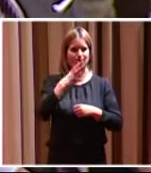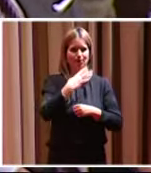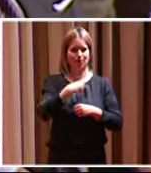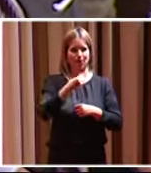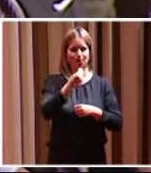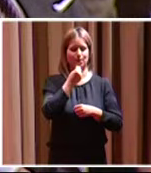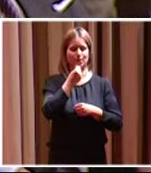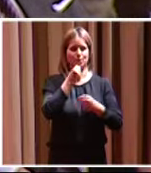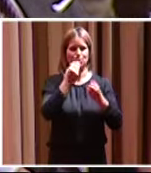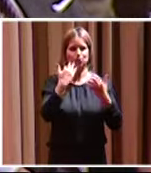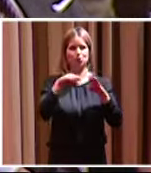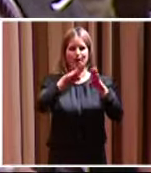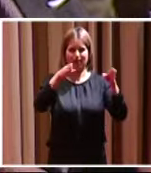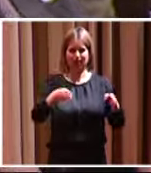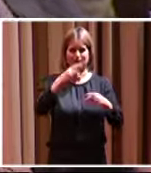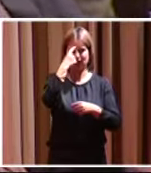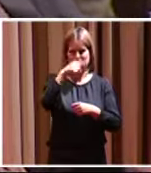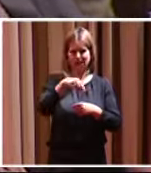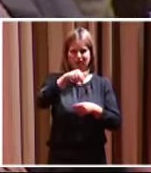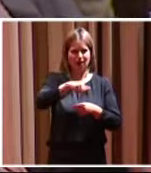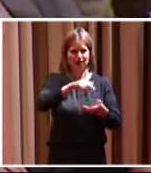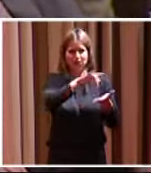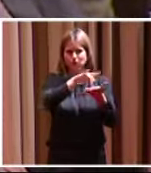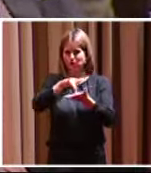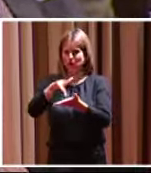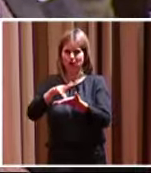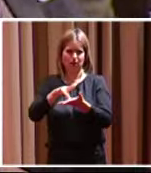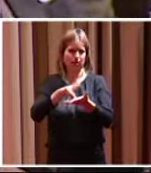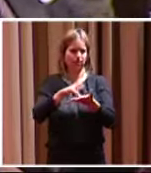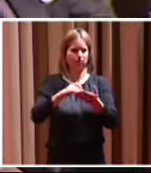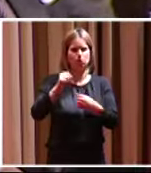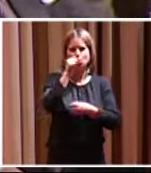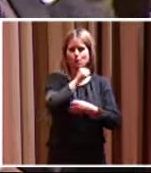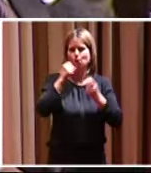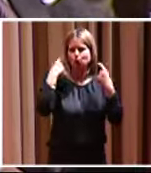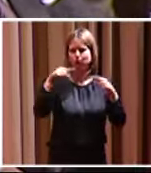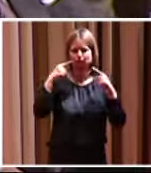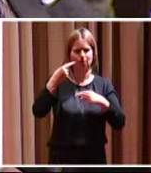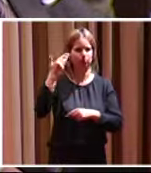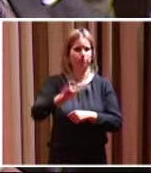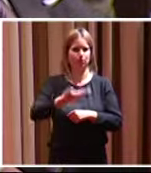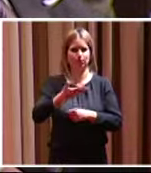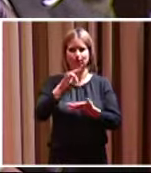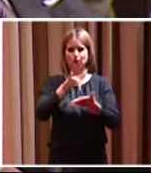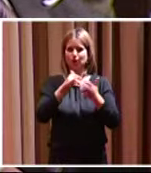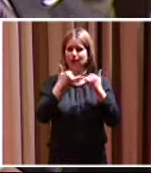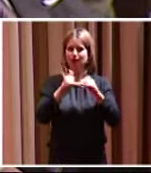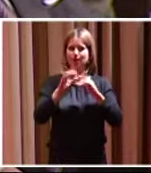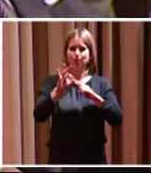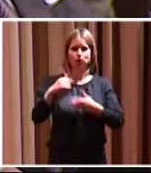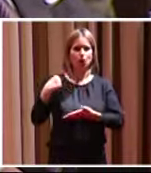precioso escenario, donde han sonado grandes obras musicales. Hoy celebramos vuestro